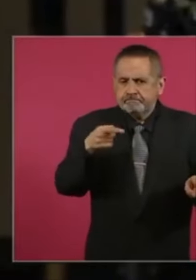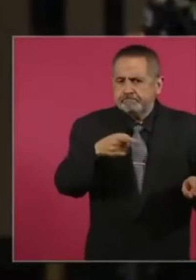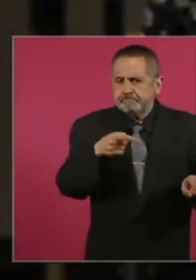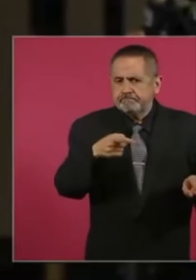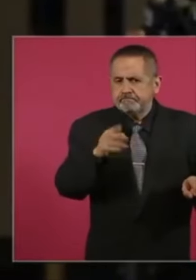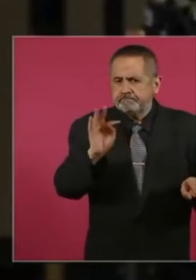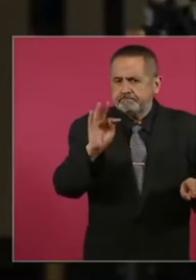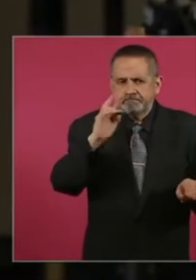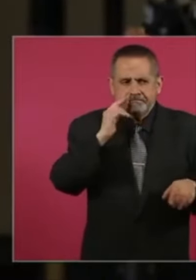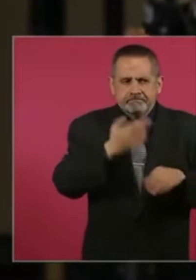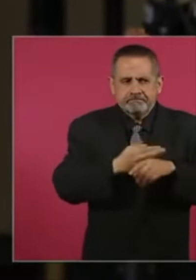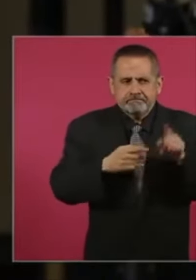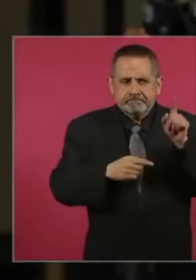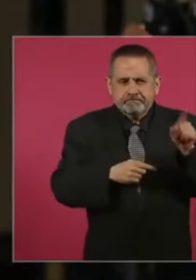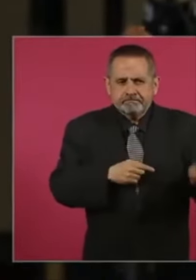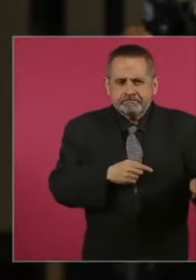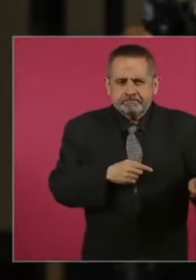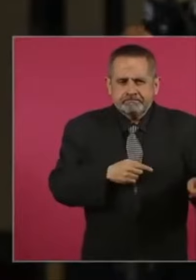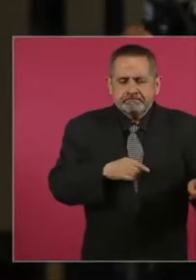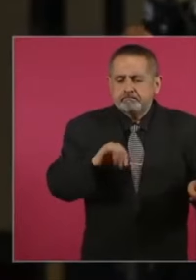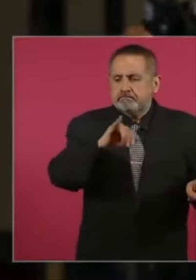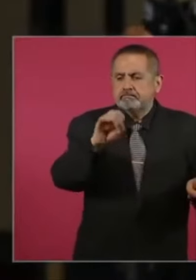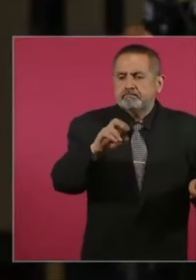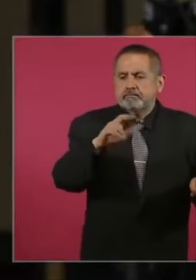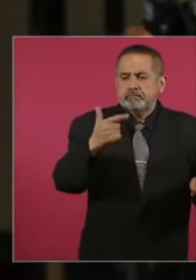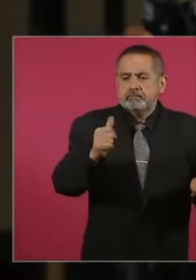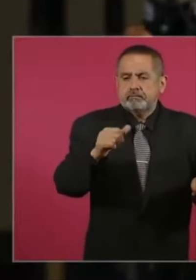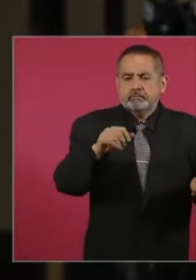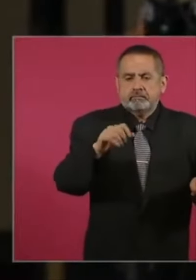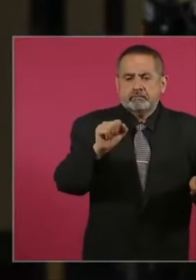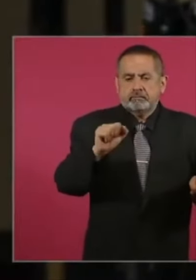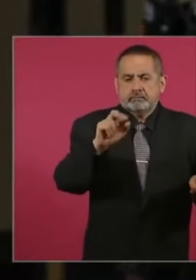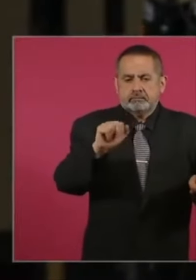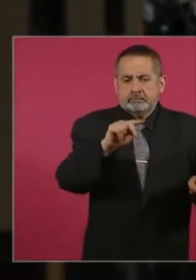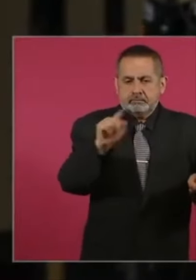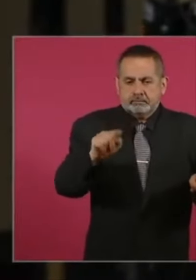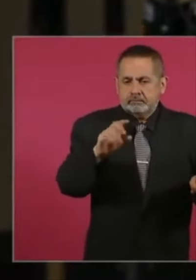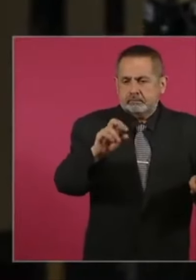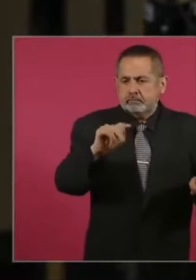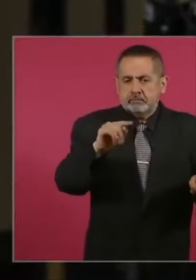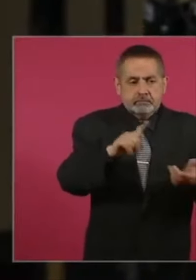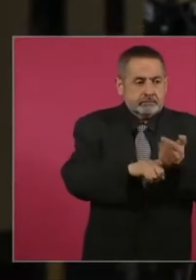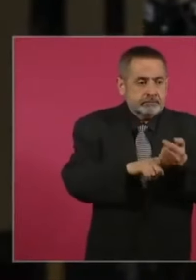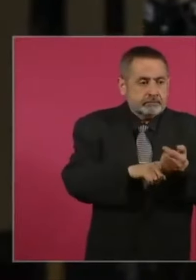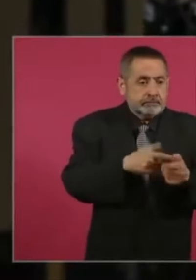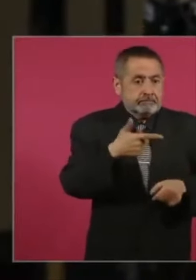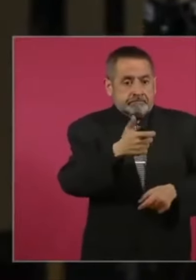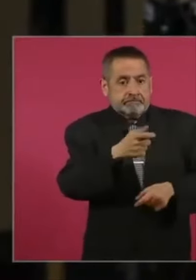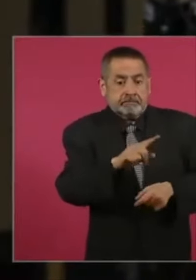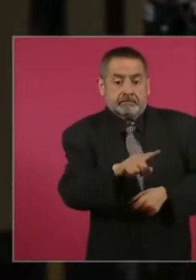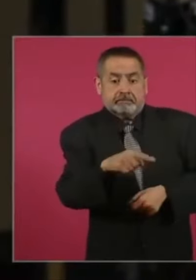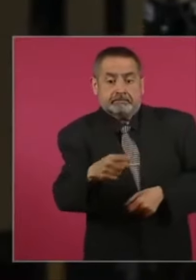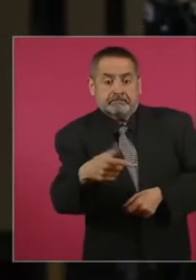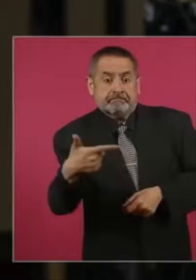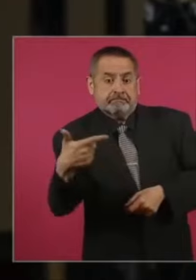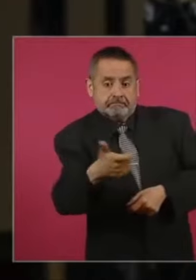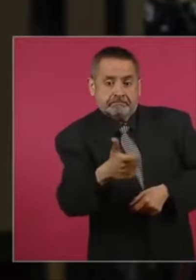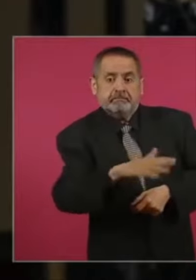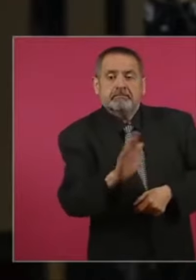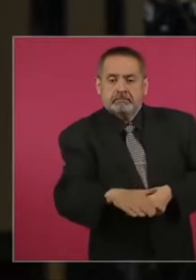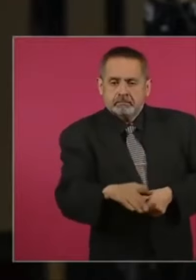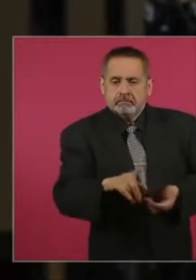posible responsabilidad de Jorge Antonio Sánchez Ortega y lo señala como un segundo tirador. Esta no es la primera vez que se ha